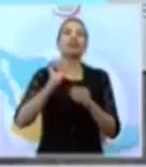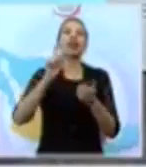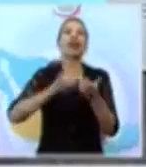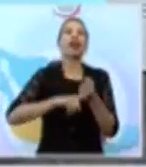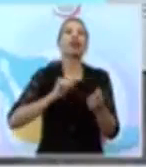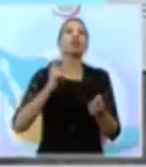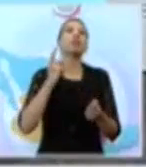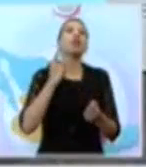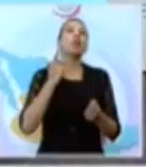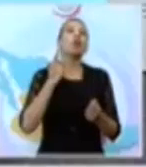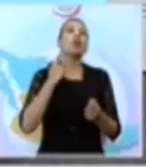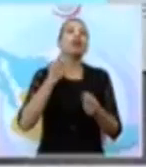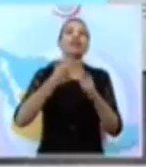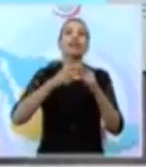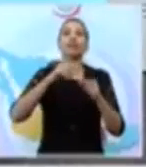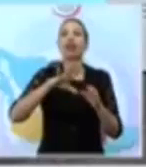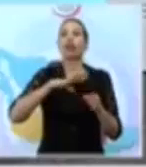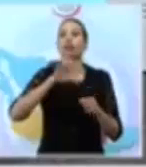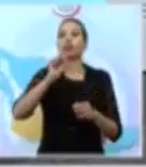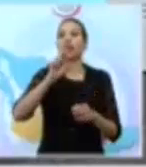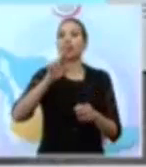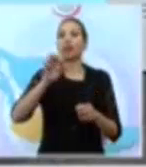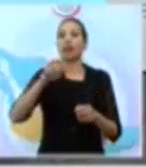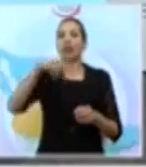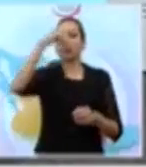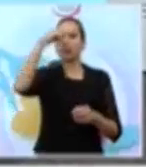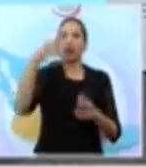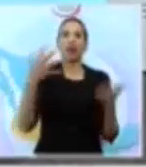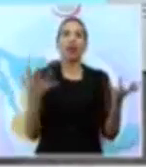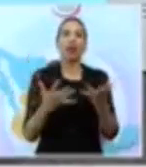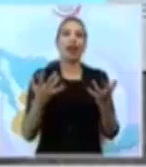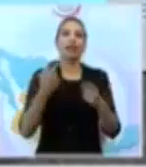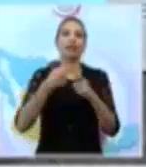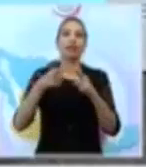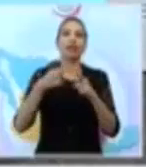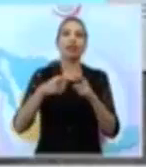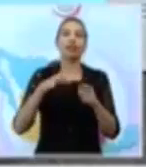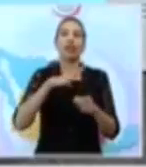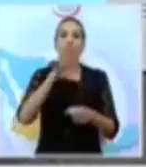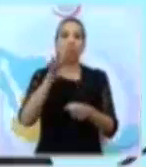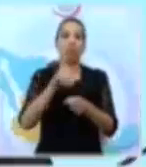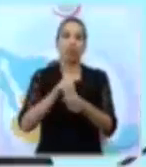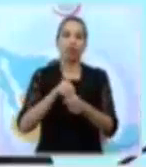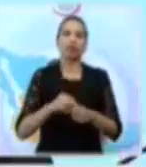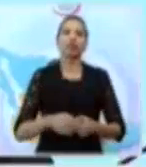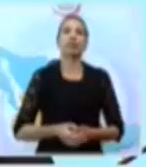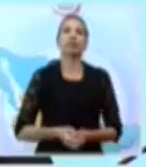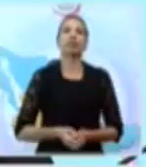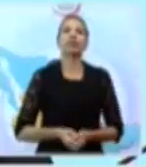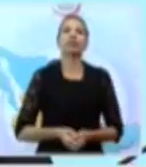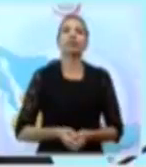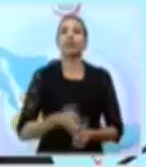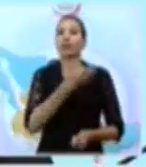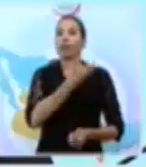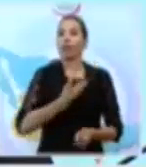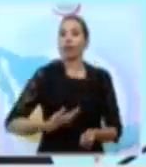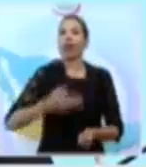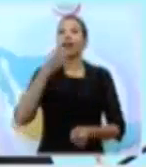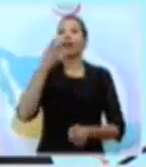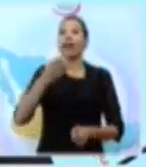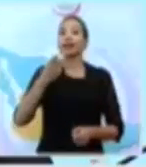política exterior que México desarrolla a través del Ejecutivo. Este